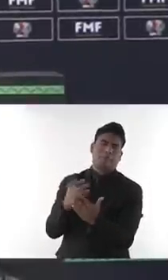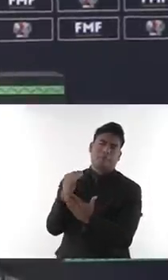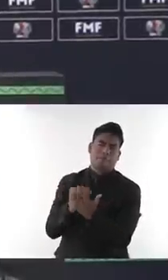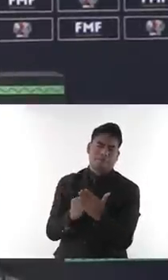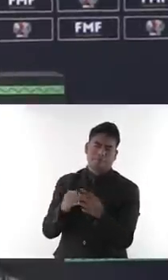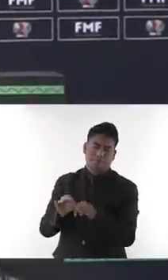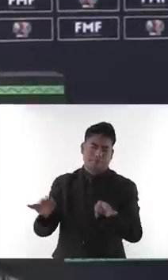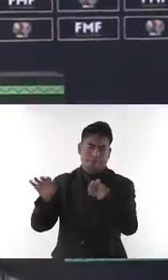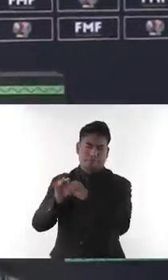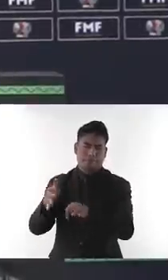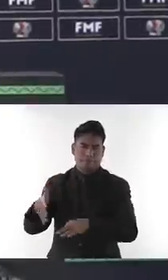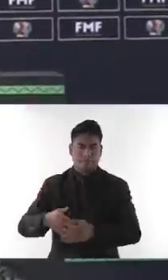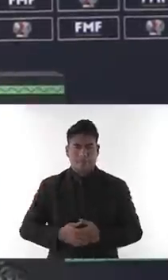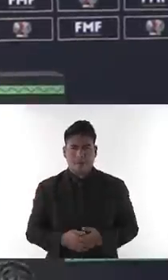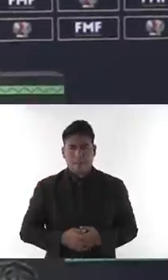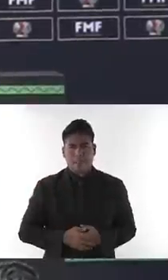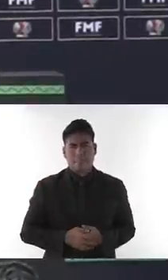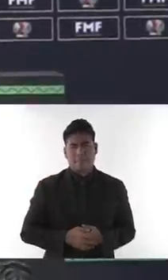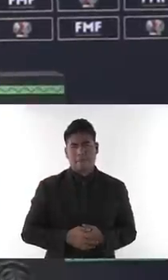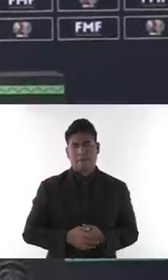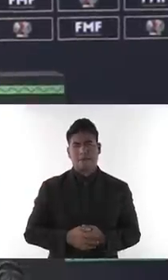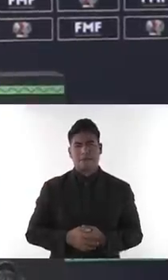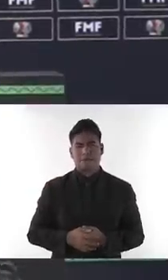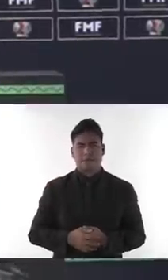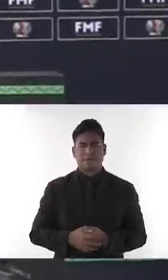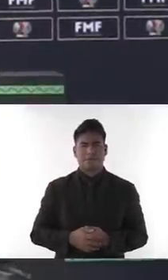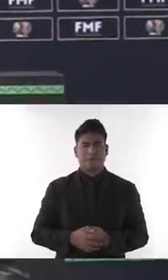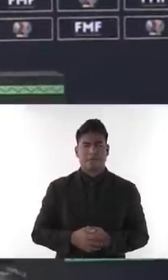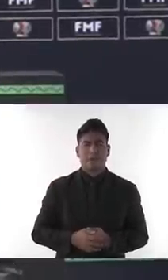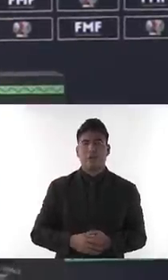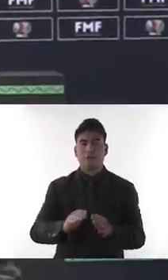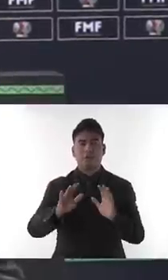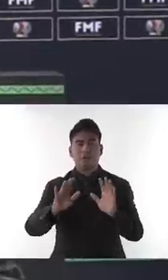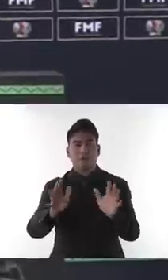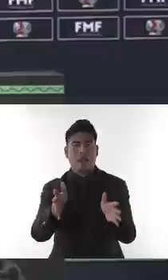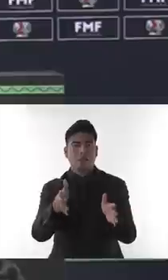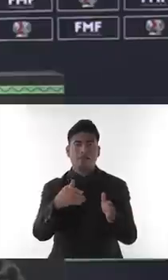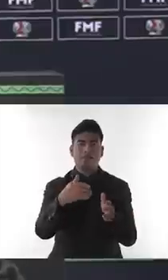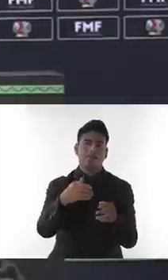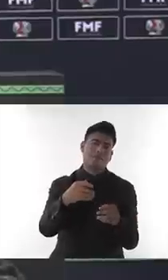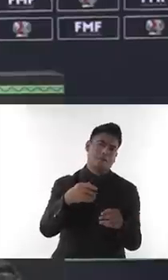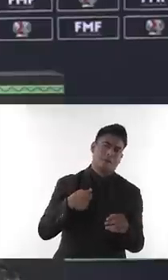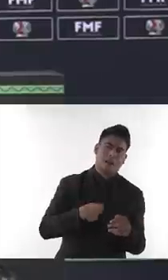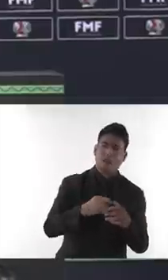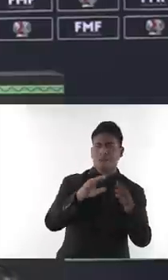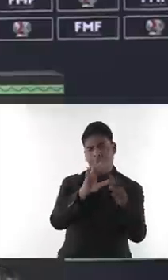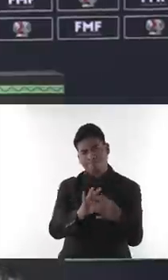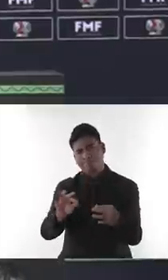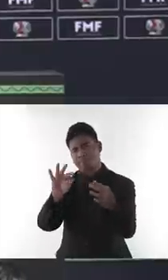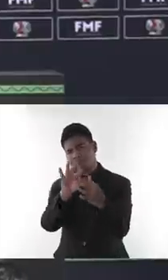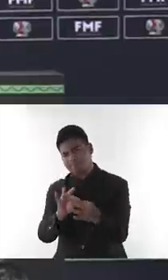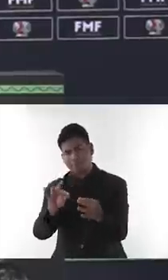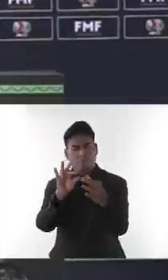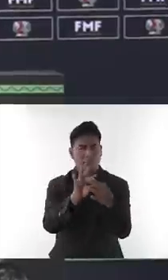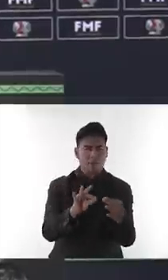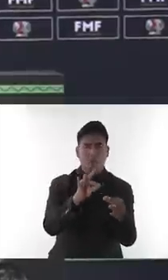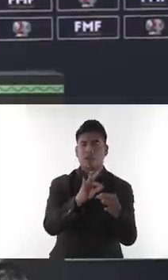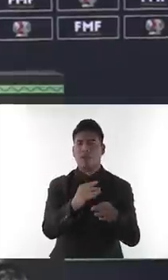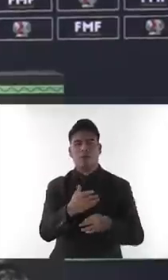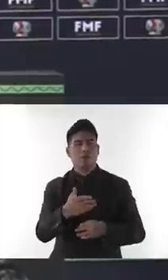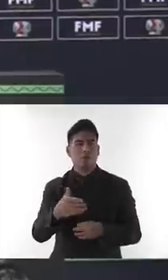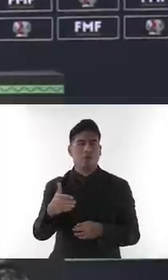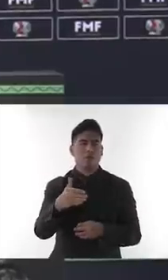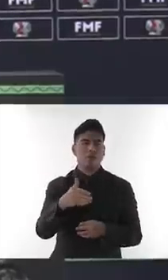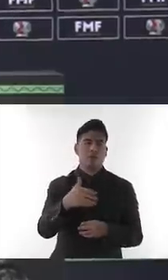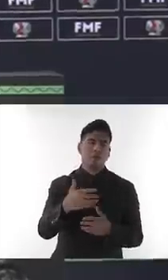Se habla, bueno, nos ha preguntado a nuestro medio, nos han preguntado mucho la afición sobre Matías Almeida, ¿no? Matías Almeida en los